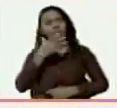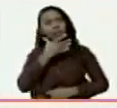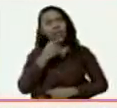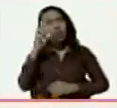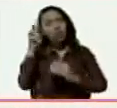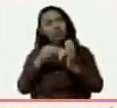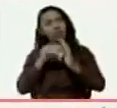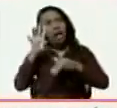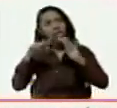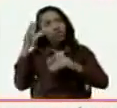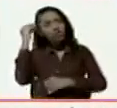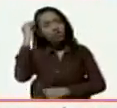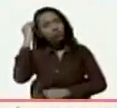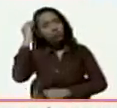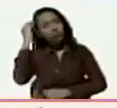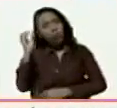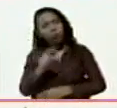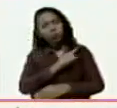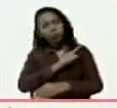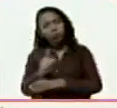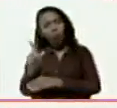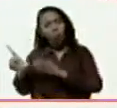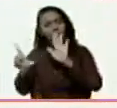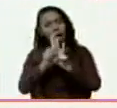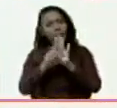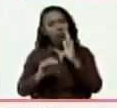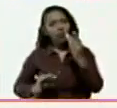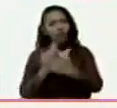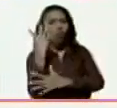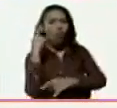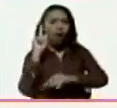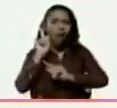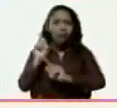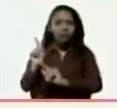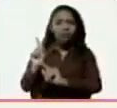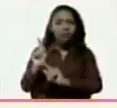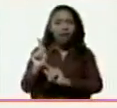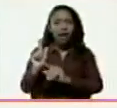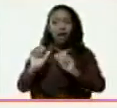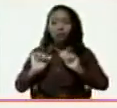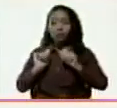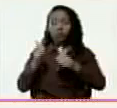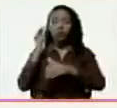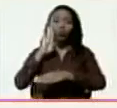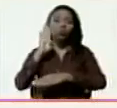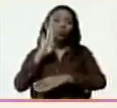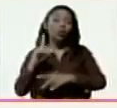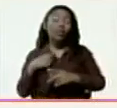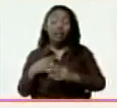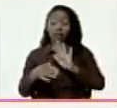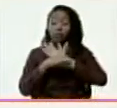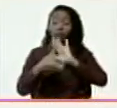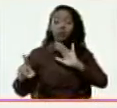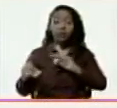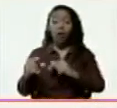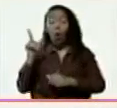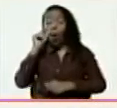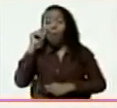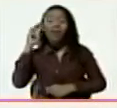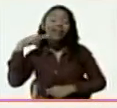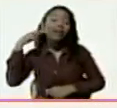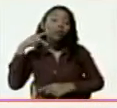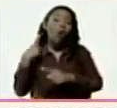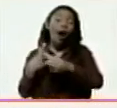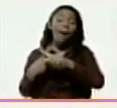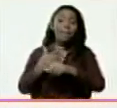cuando se dictó aquella ley que dio fundamento al ilícito también decreto de barack hussein obama que